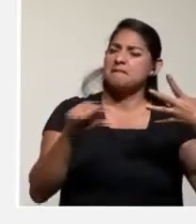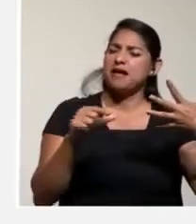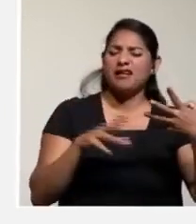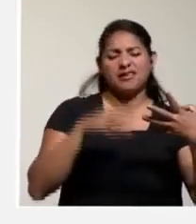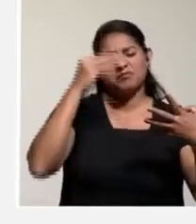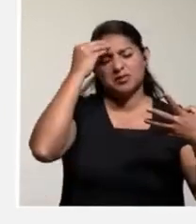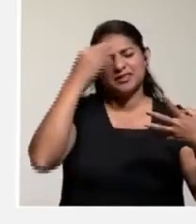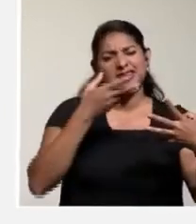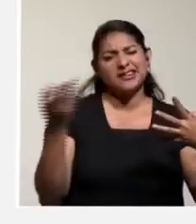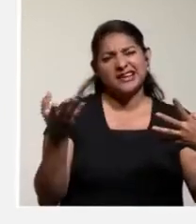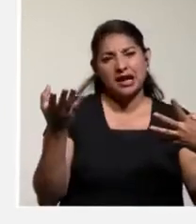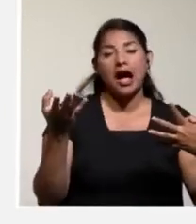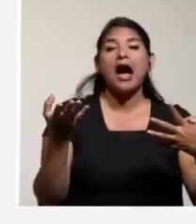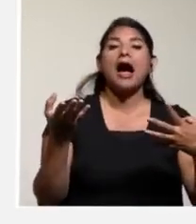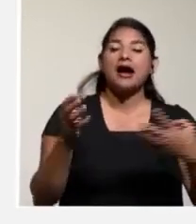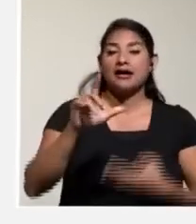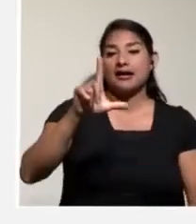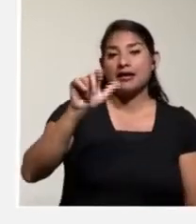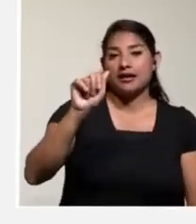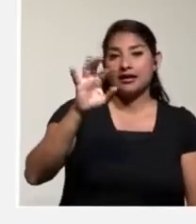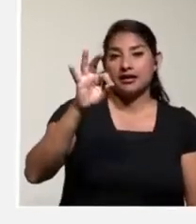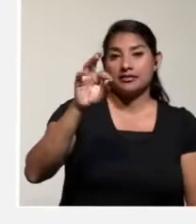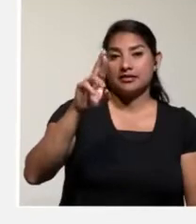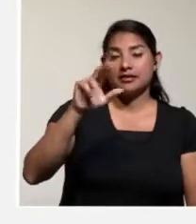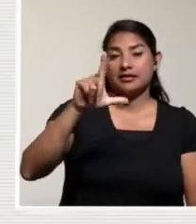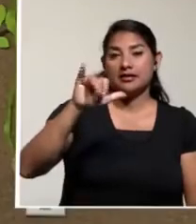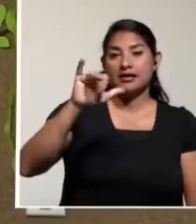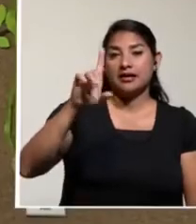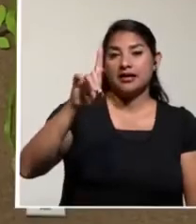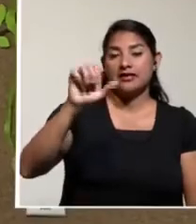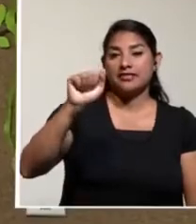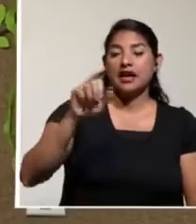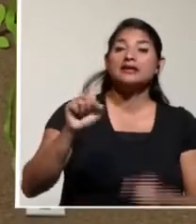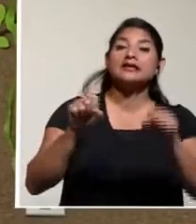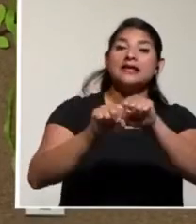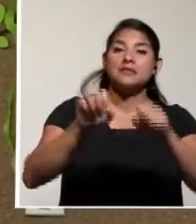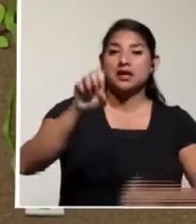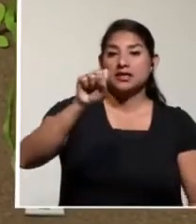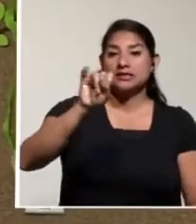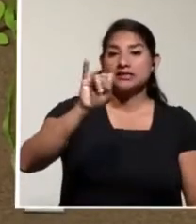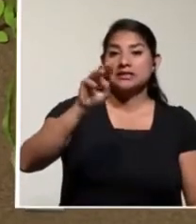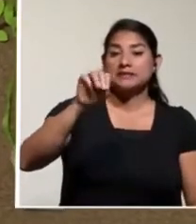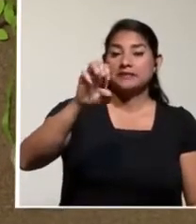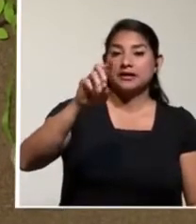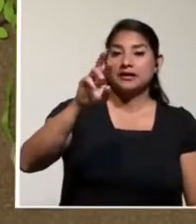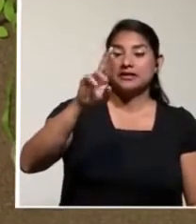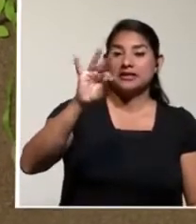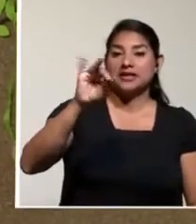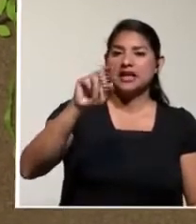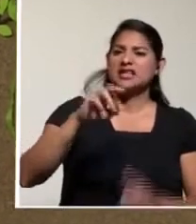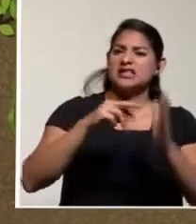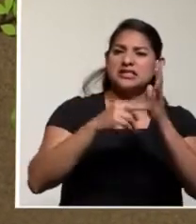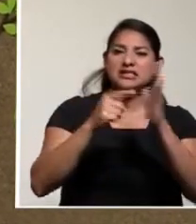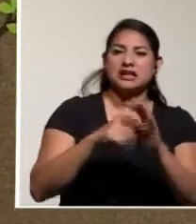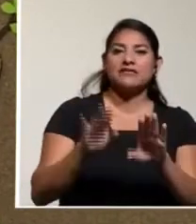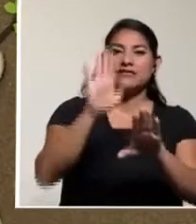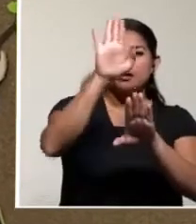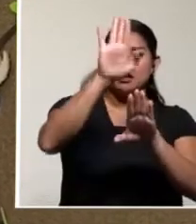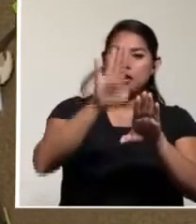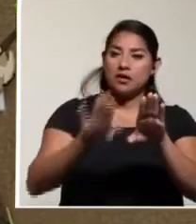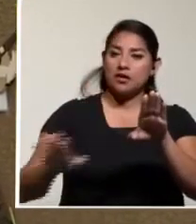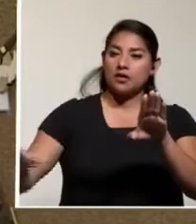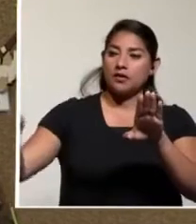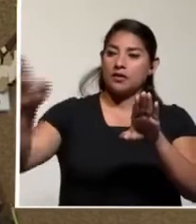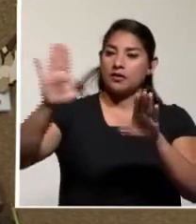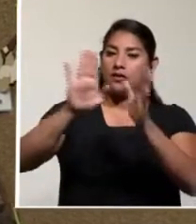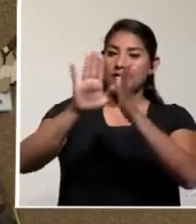el contenido de lateralidad y vamos a estudiar la simetría. O sea, un lado de nuestro cuerpo